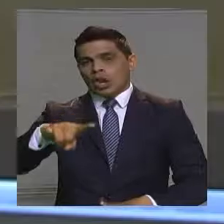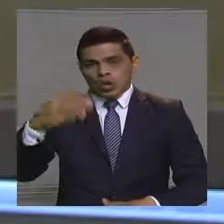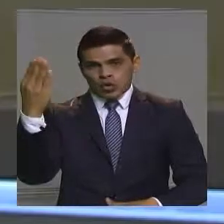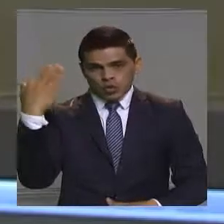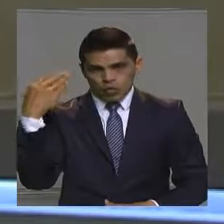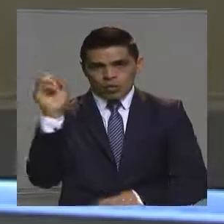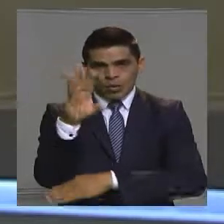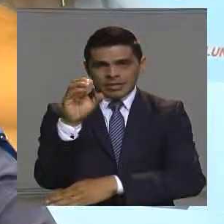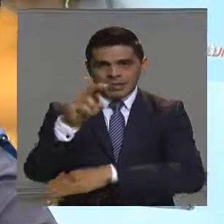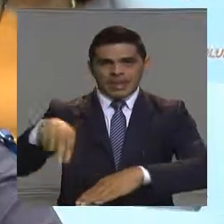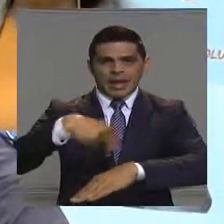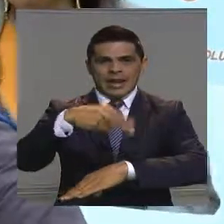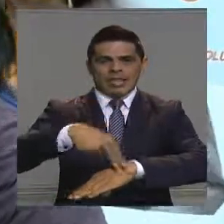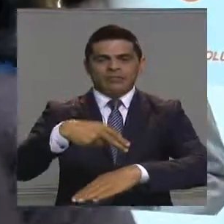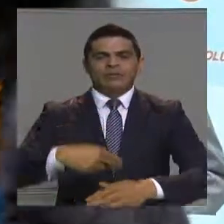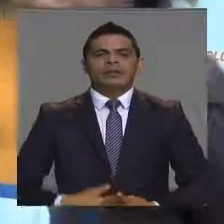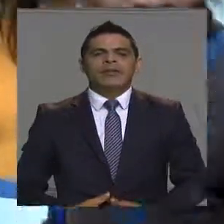Veamos.